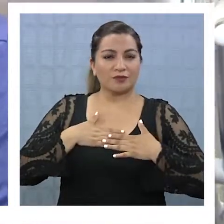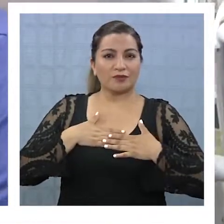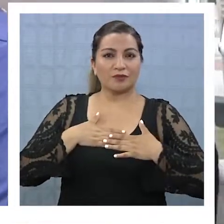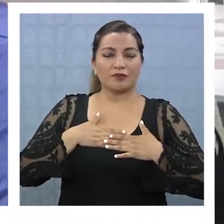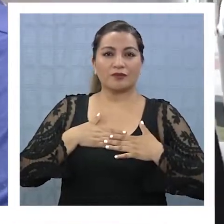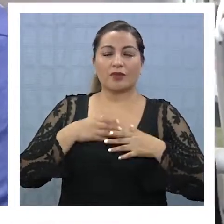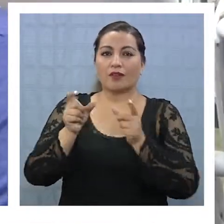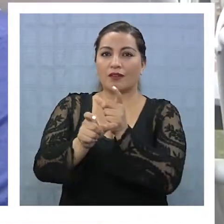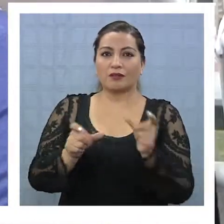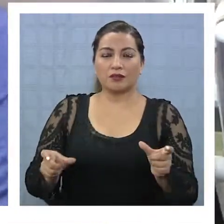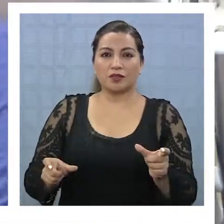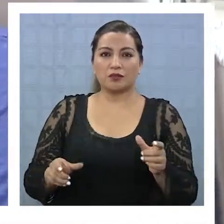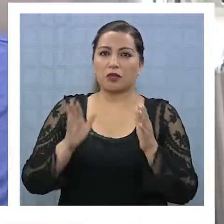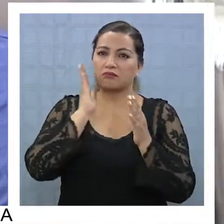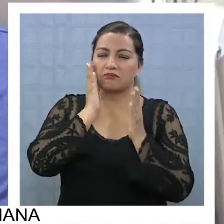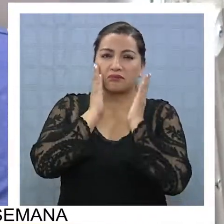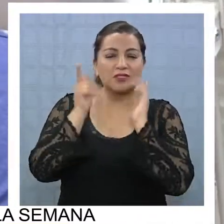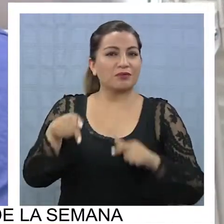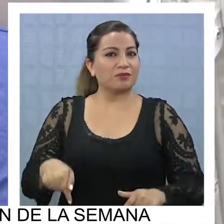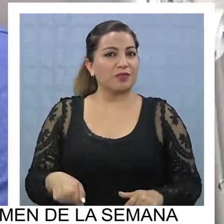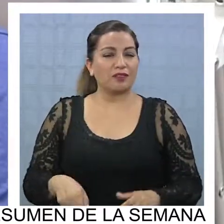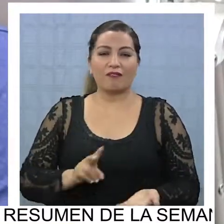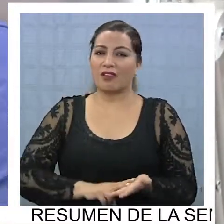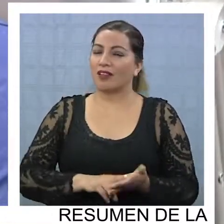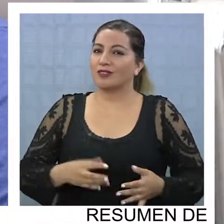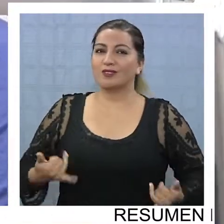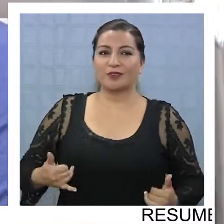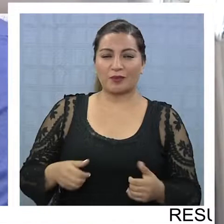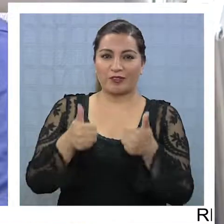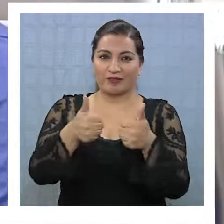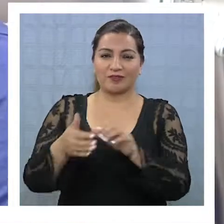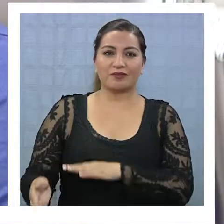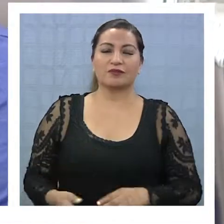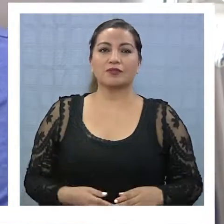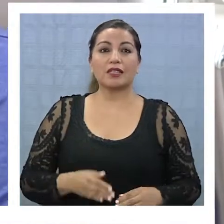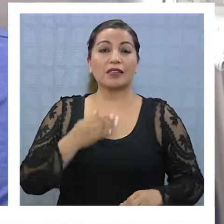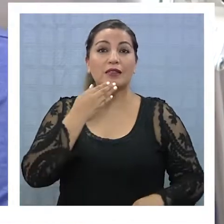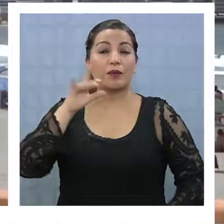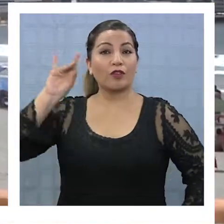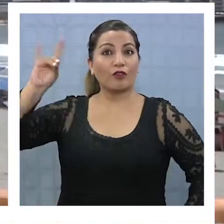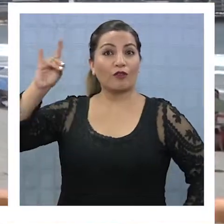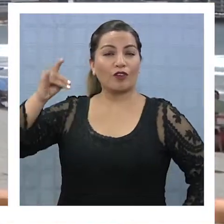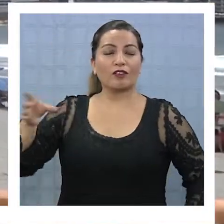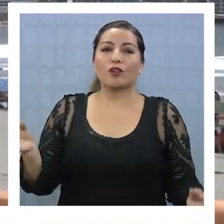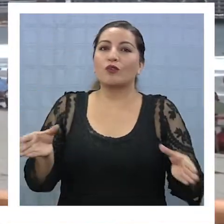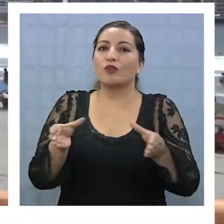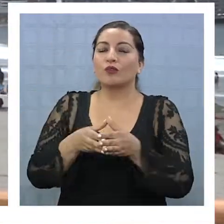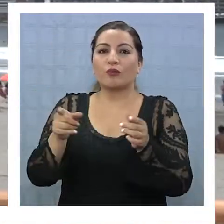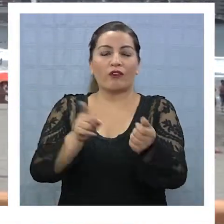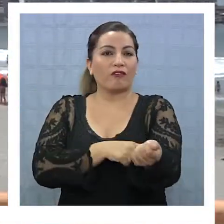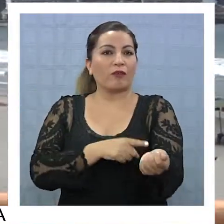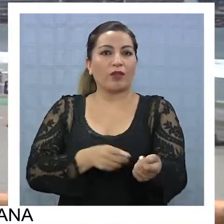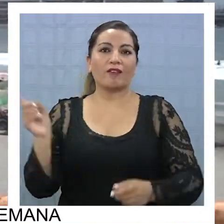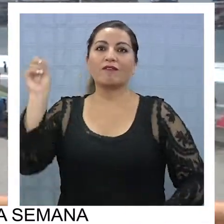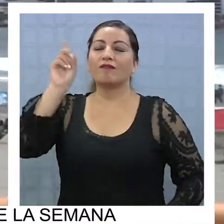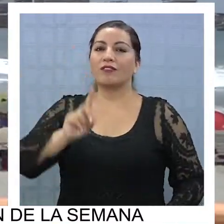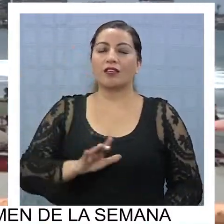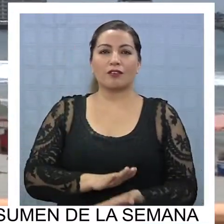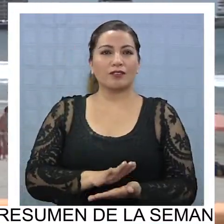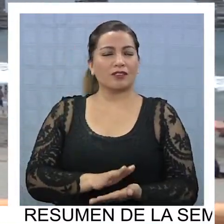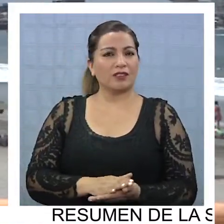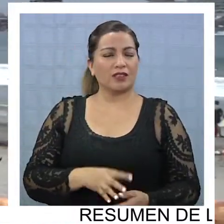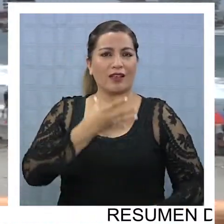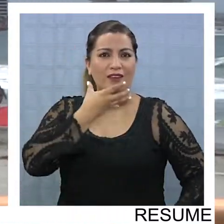quedamos nos gusta. La gente nos trata bien, así que la verdad que la pasamos bien. Desde la vecina Bolivia, grupos familiares